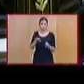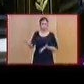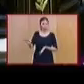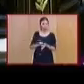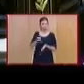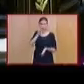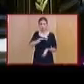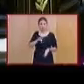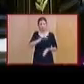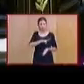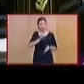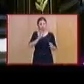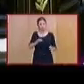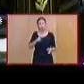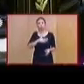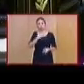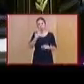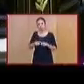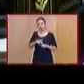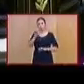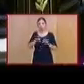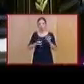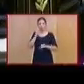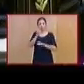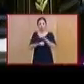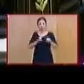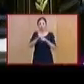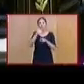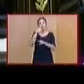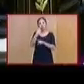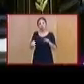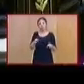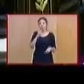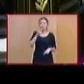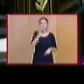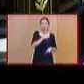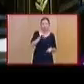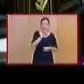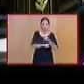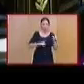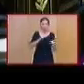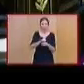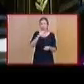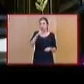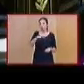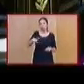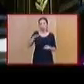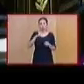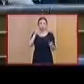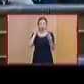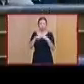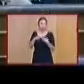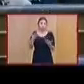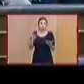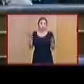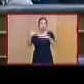y, desde luego, la política de tasas aéreas será diferente a los aeropuertos de Canarias, pues allí no llegan ni las grandes autopistas continentales, ni los trenes